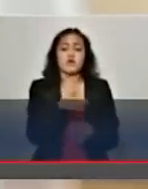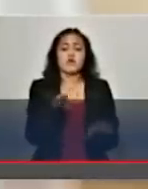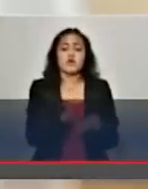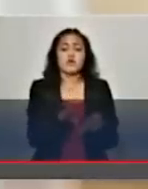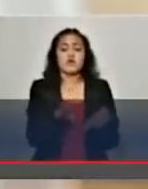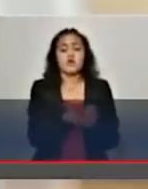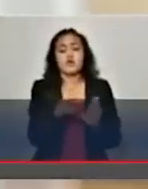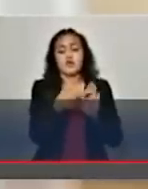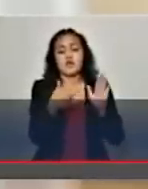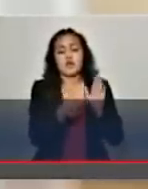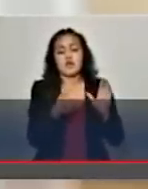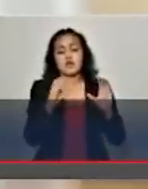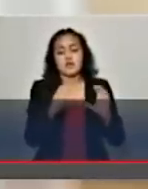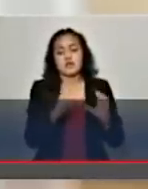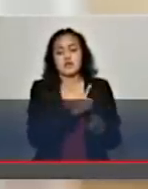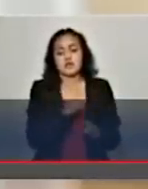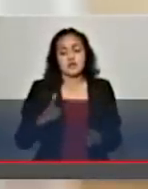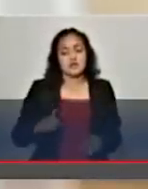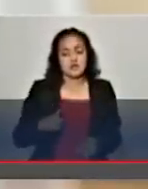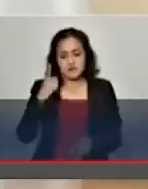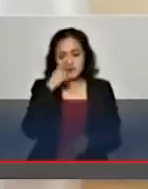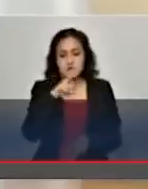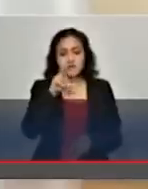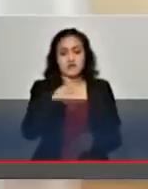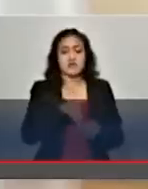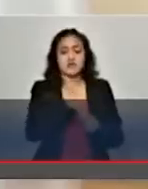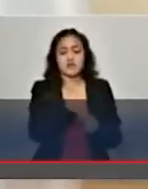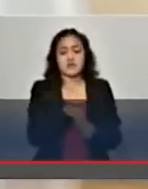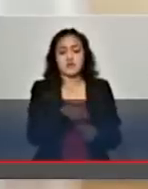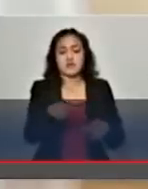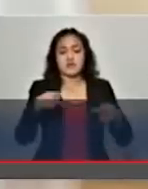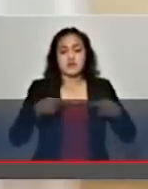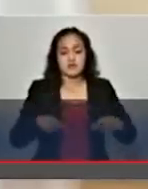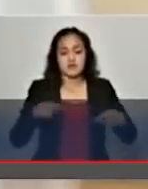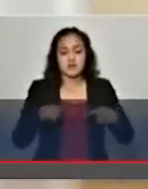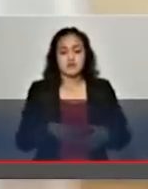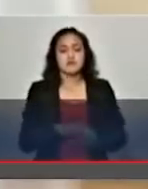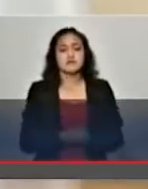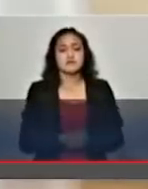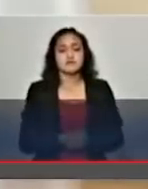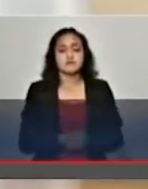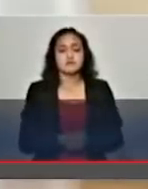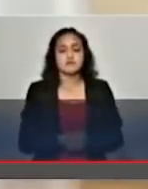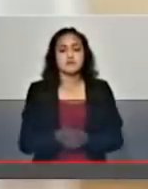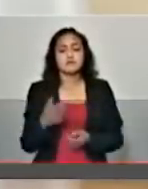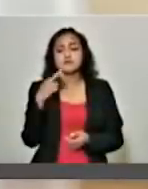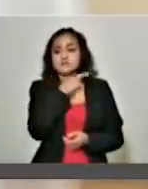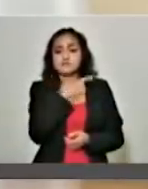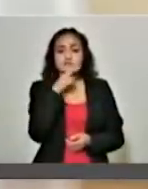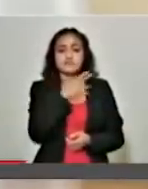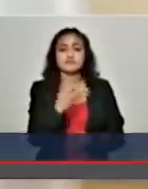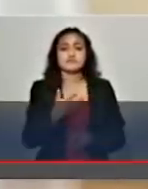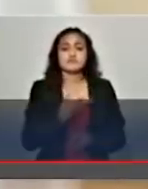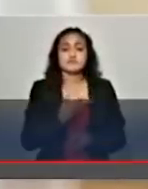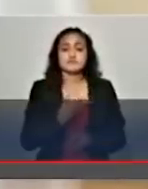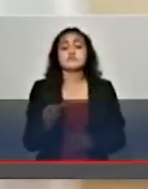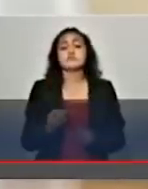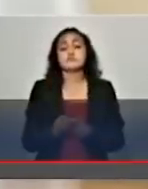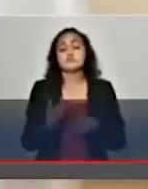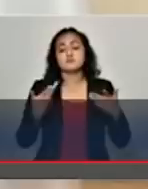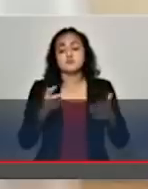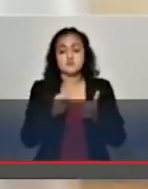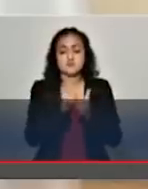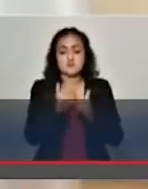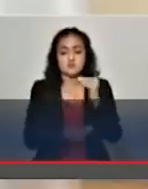protocolos de prevención de no aglomeración de personas pronto llegará el momento en que podremos